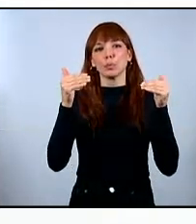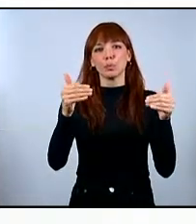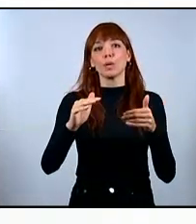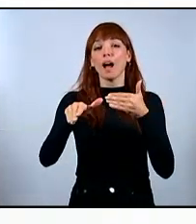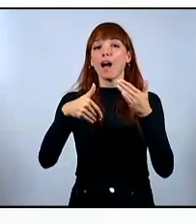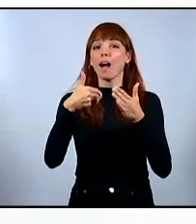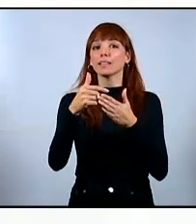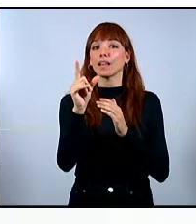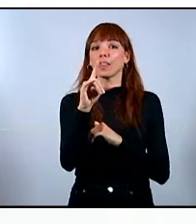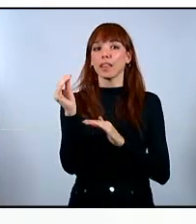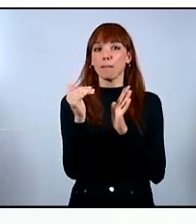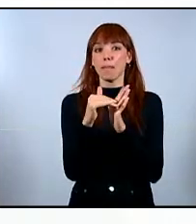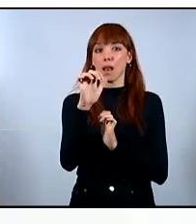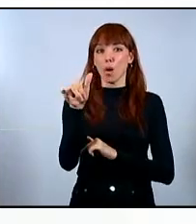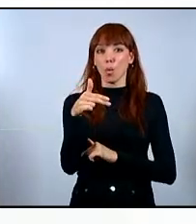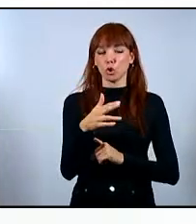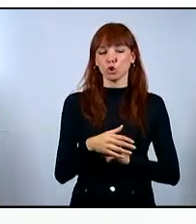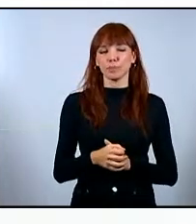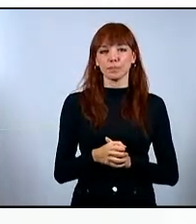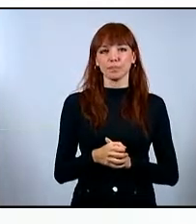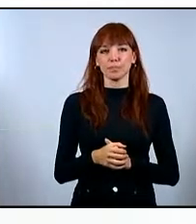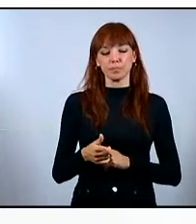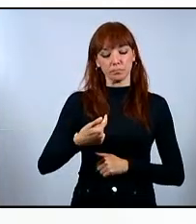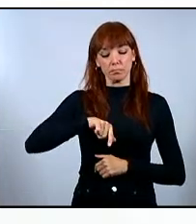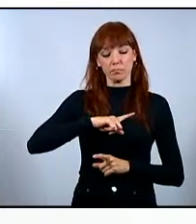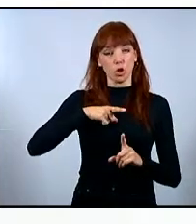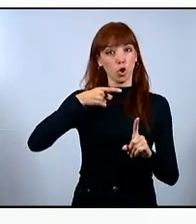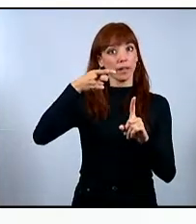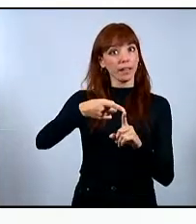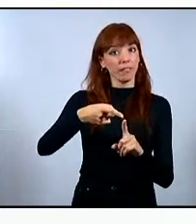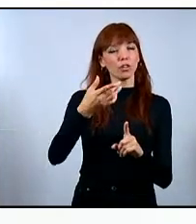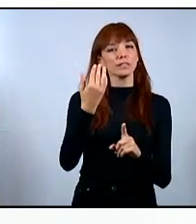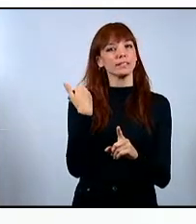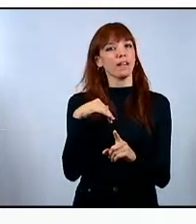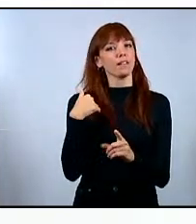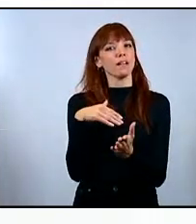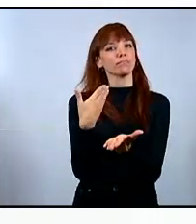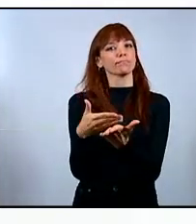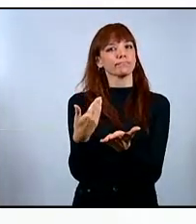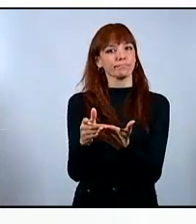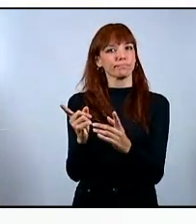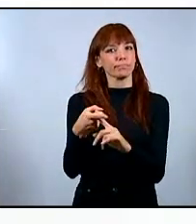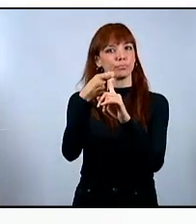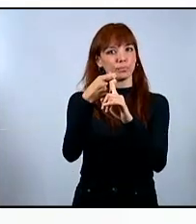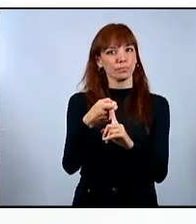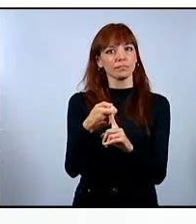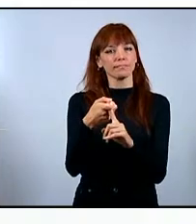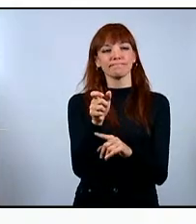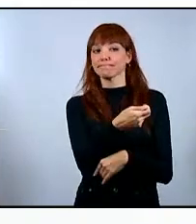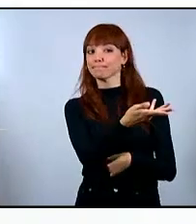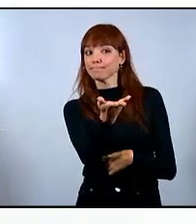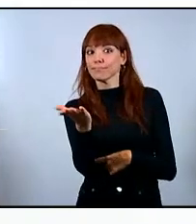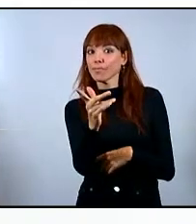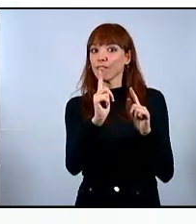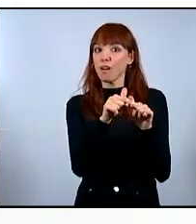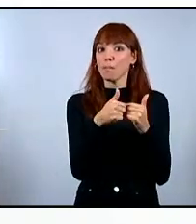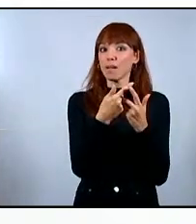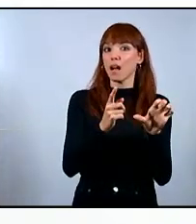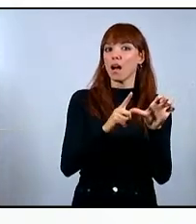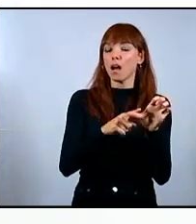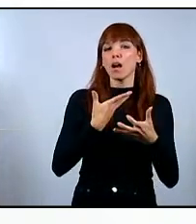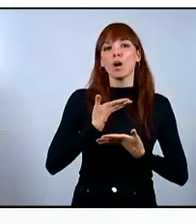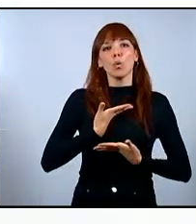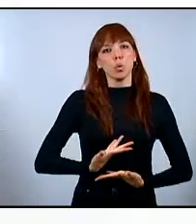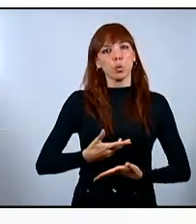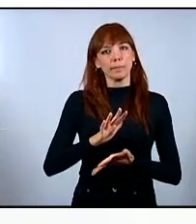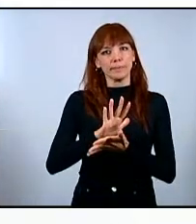euros. Nuestro propósito, que ya se ha materializado, es que las familias extremeñas puedan respirar